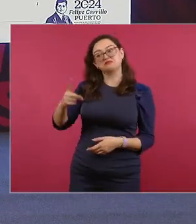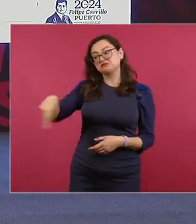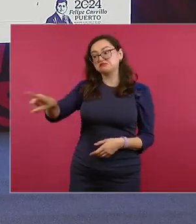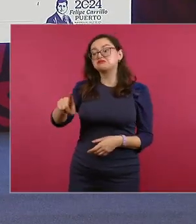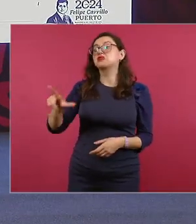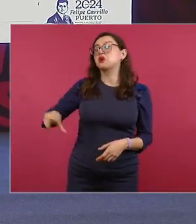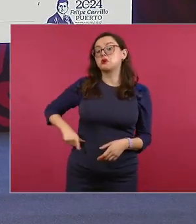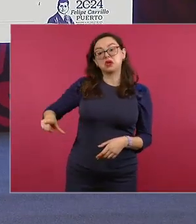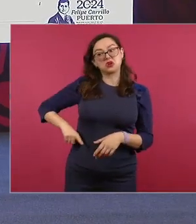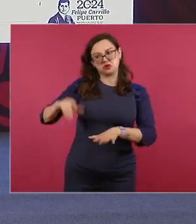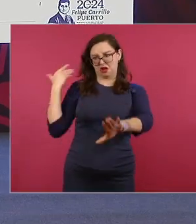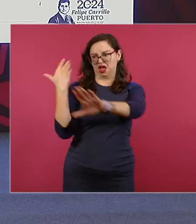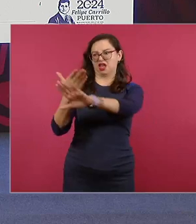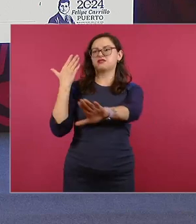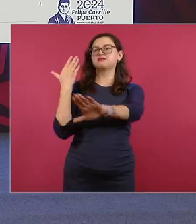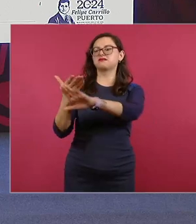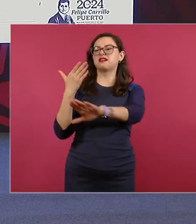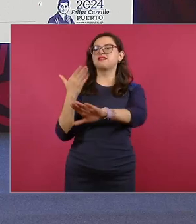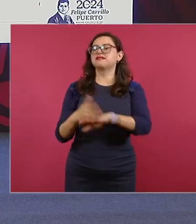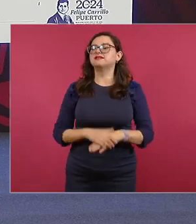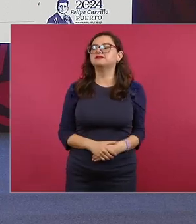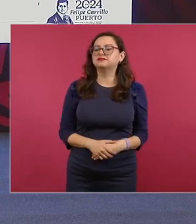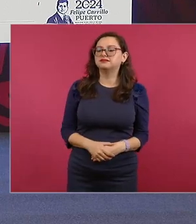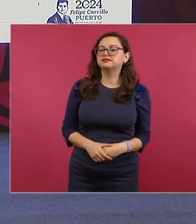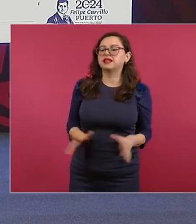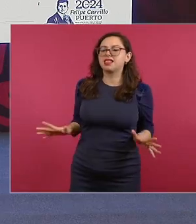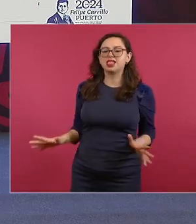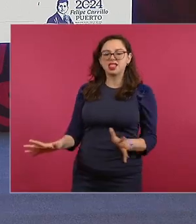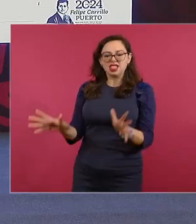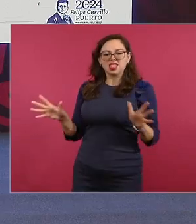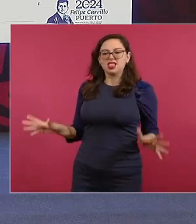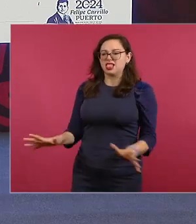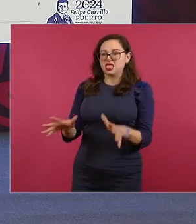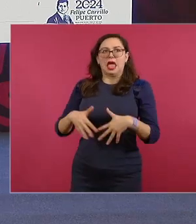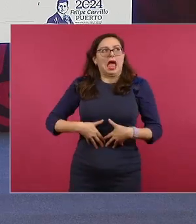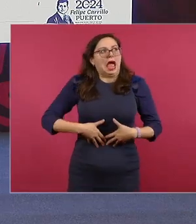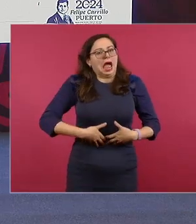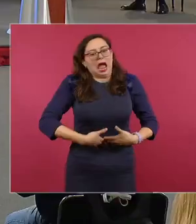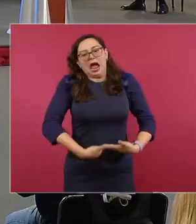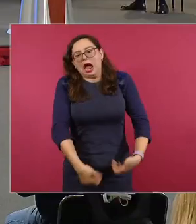autoridades por hambre, por necesidad,